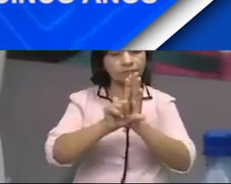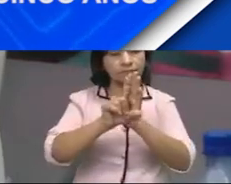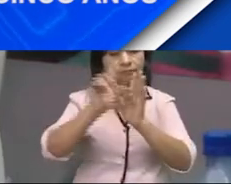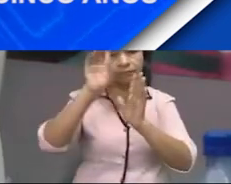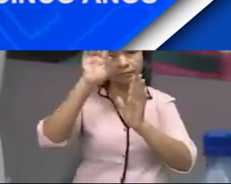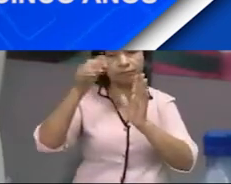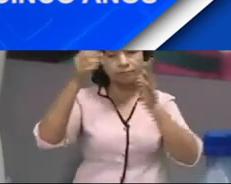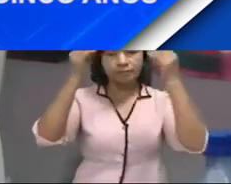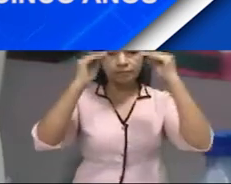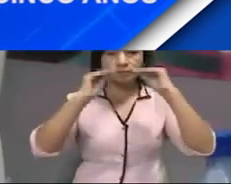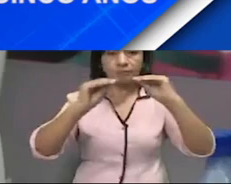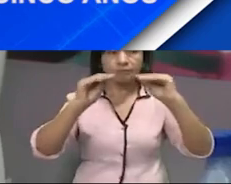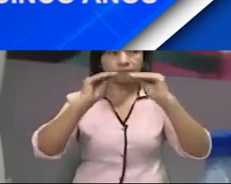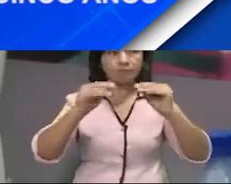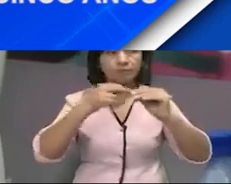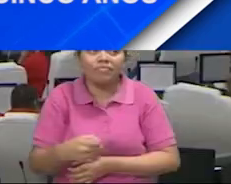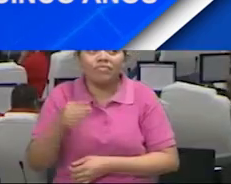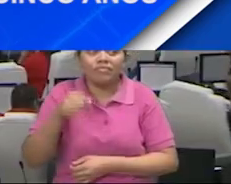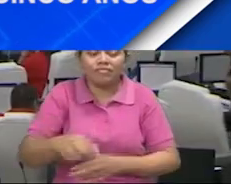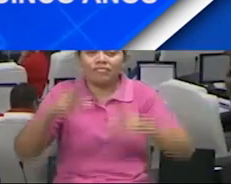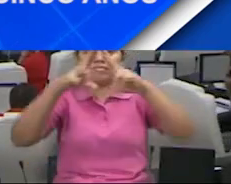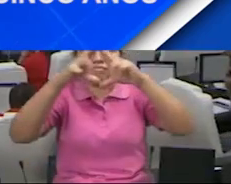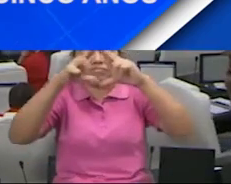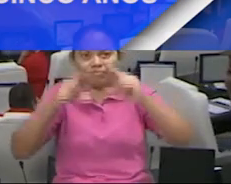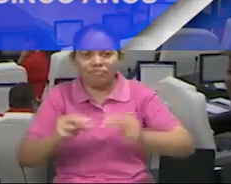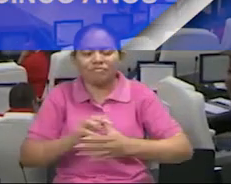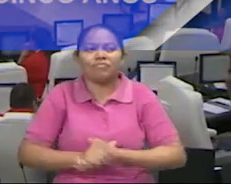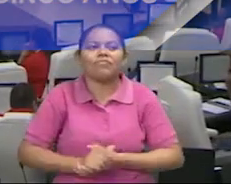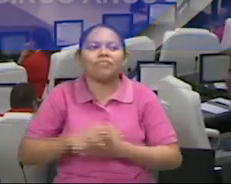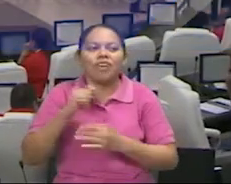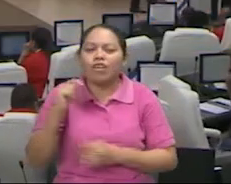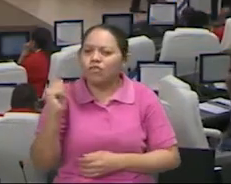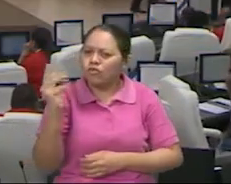de Educación, siendo ellos los siguientes. Noticias 12, Darlene Téllez.